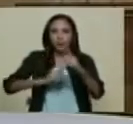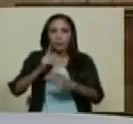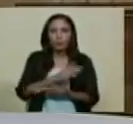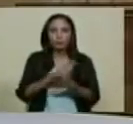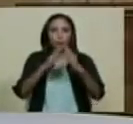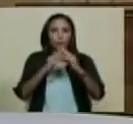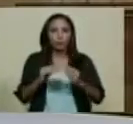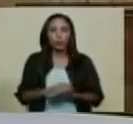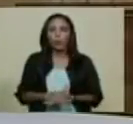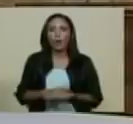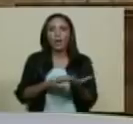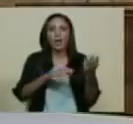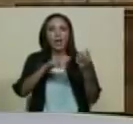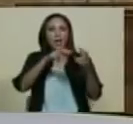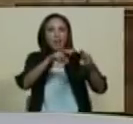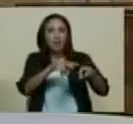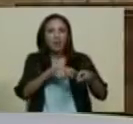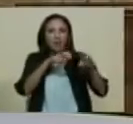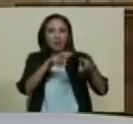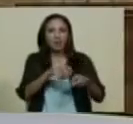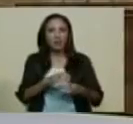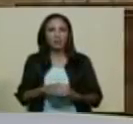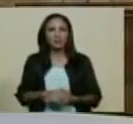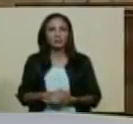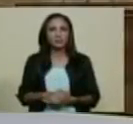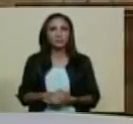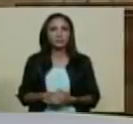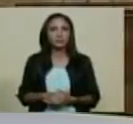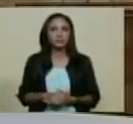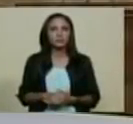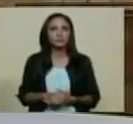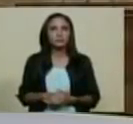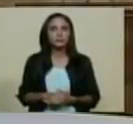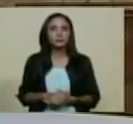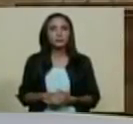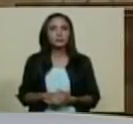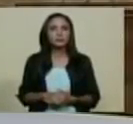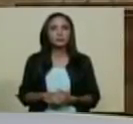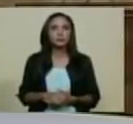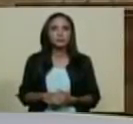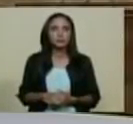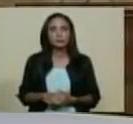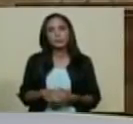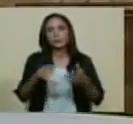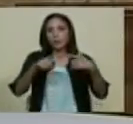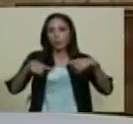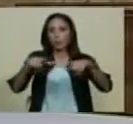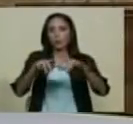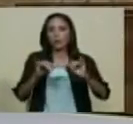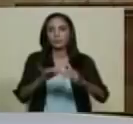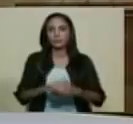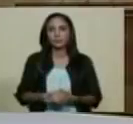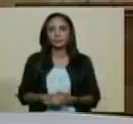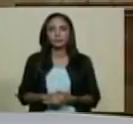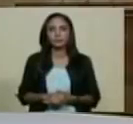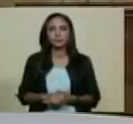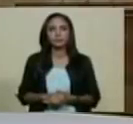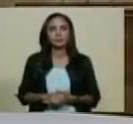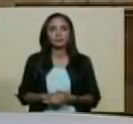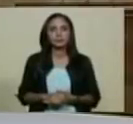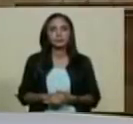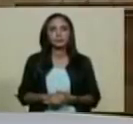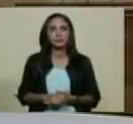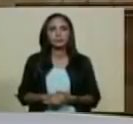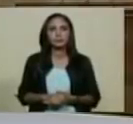Experimental Agroindustrial, el CIEPE, Centro de Investigaciones del Estado para la Producción